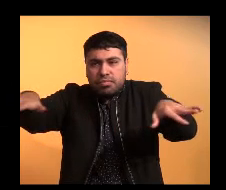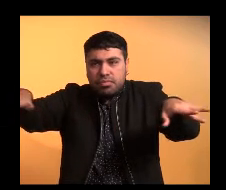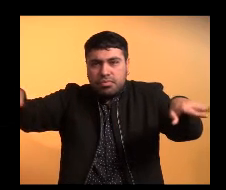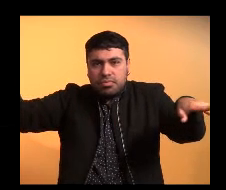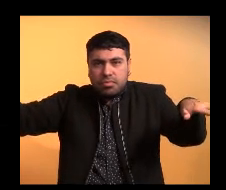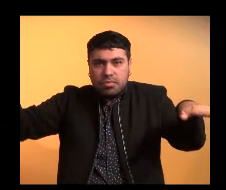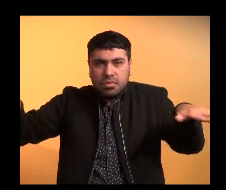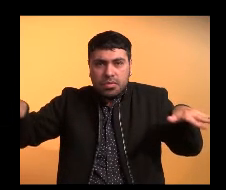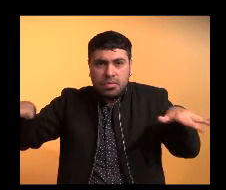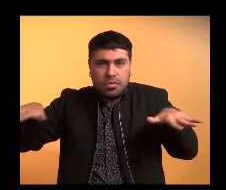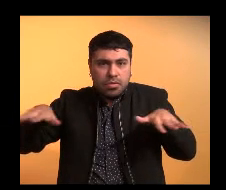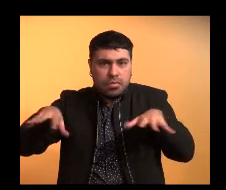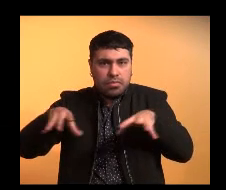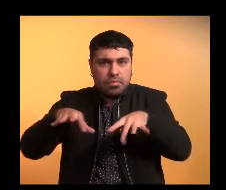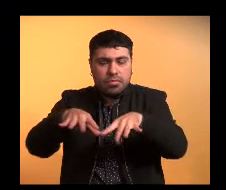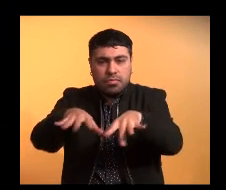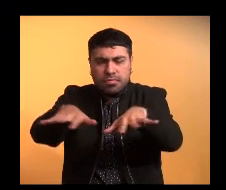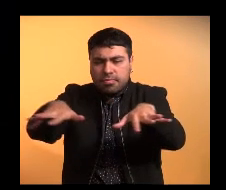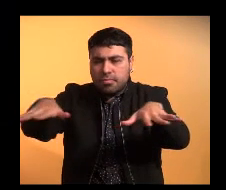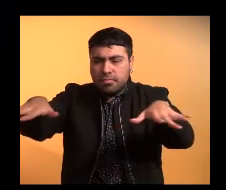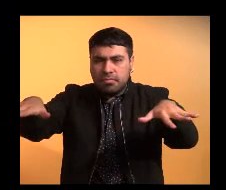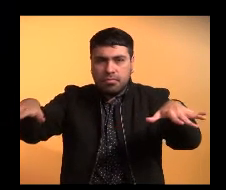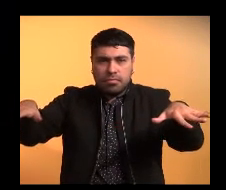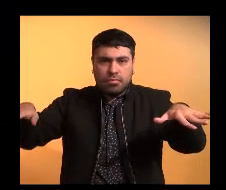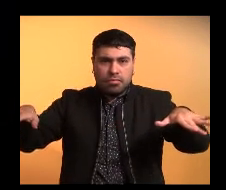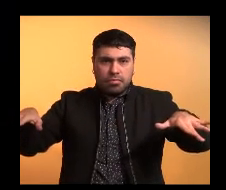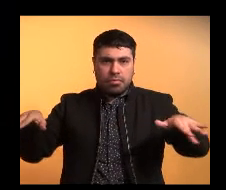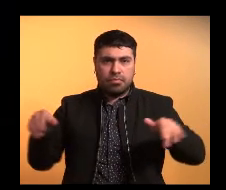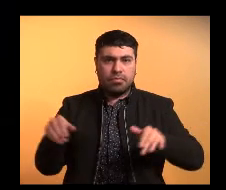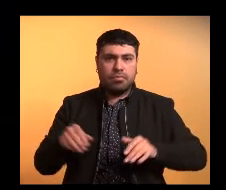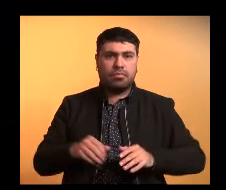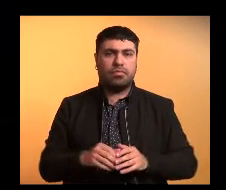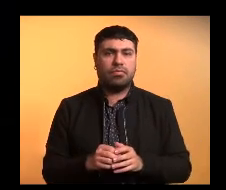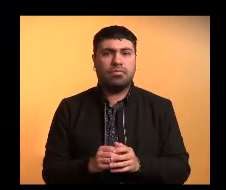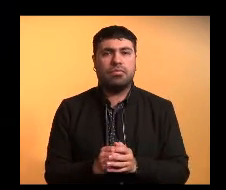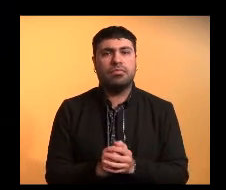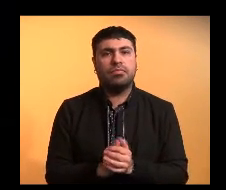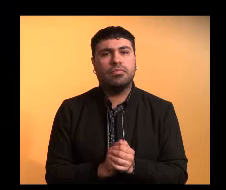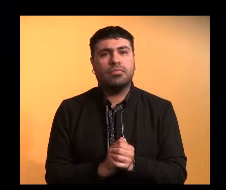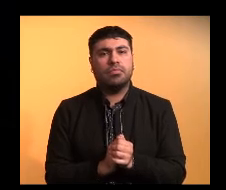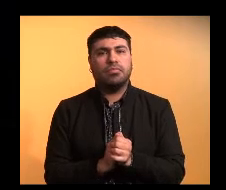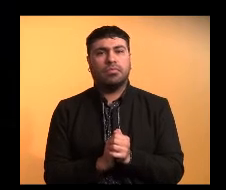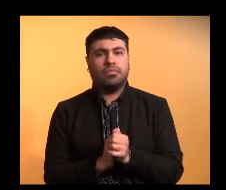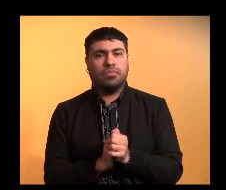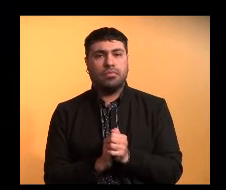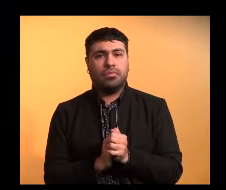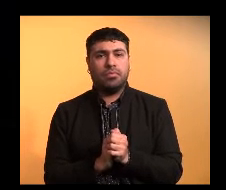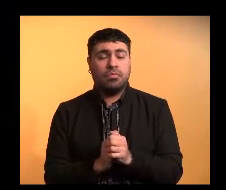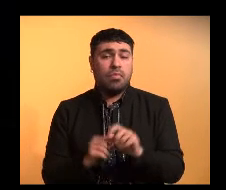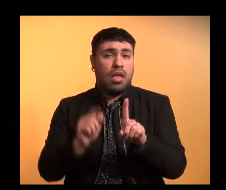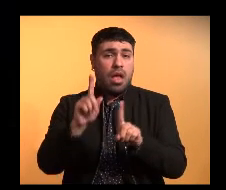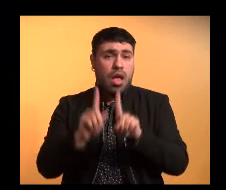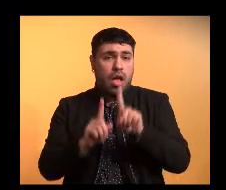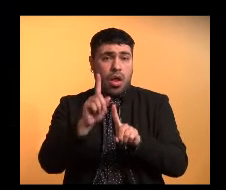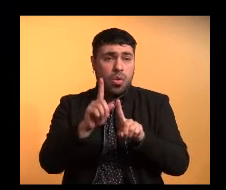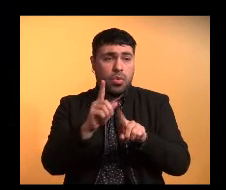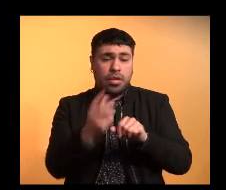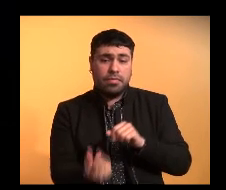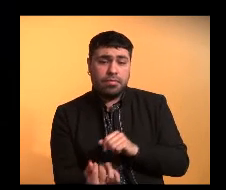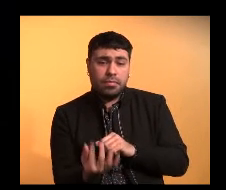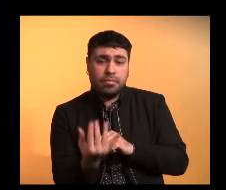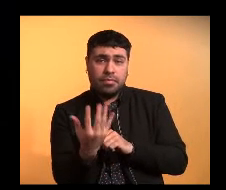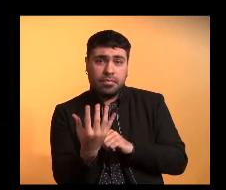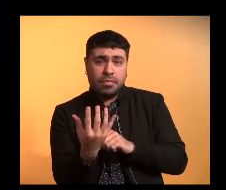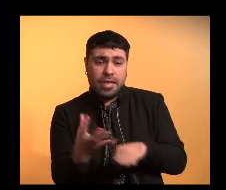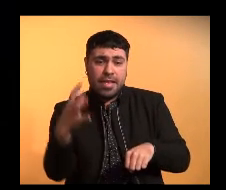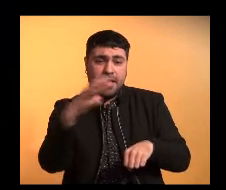ejemplo, de rápido crecimiento, o incluso hay algunas especies que tienen zonas que van muy fuertemente adheridas a la roca. Entonces se elimina solo